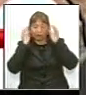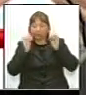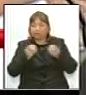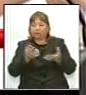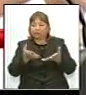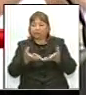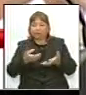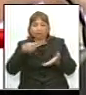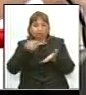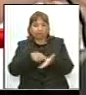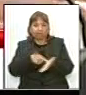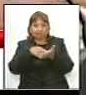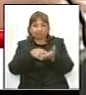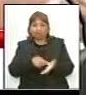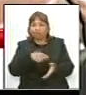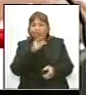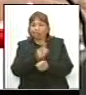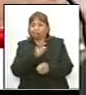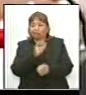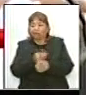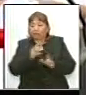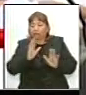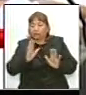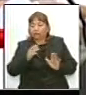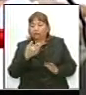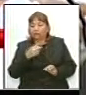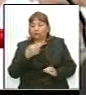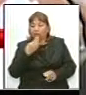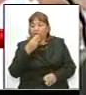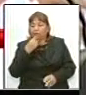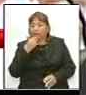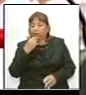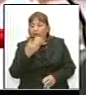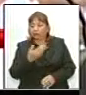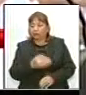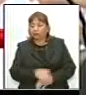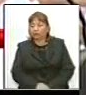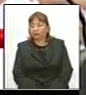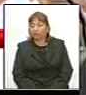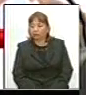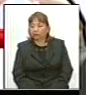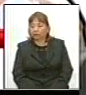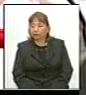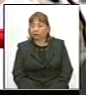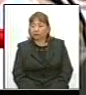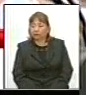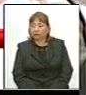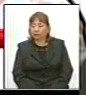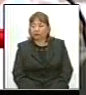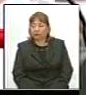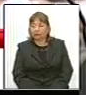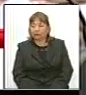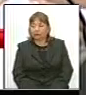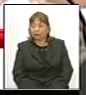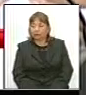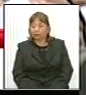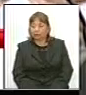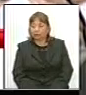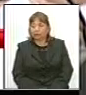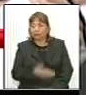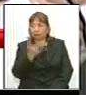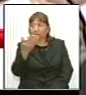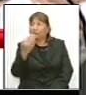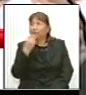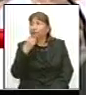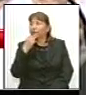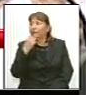quiero incidir en algo más que no sé si el congresista Mulder aún quiere hacerme la interrupción. ¿Sí? Se la concedo,